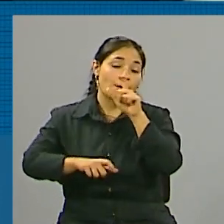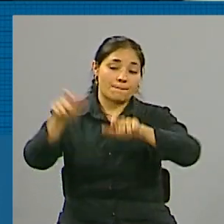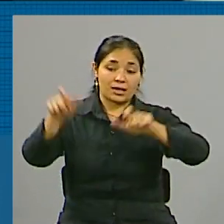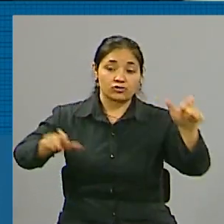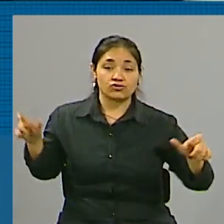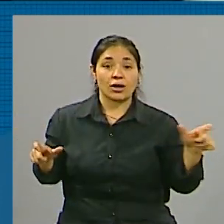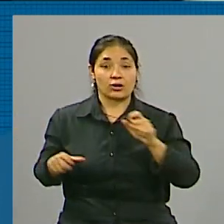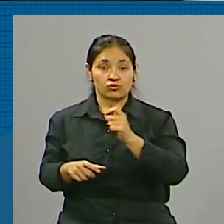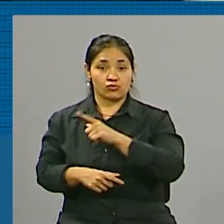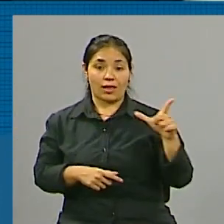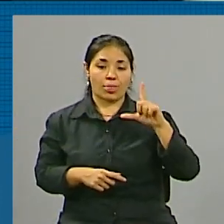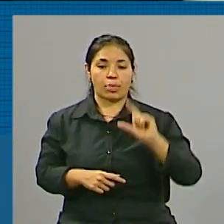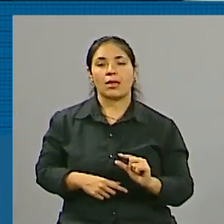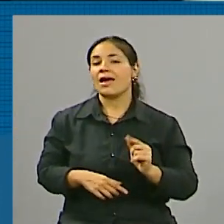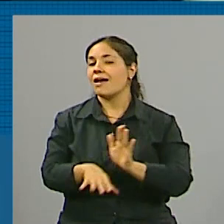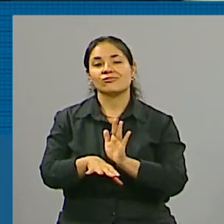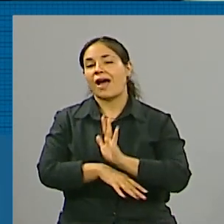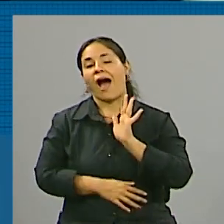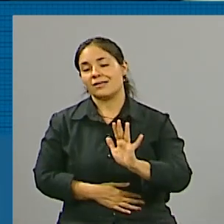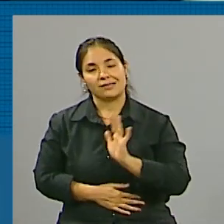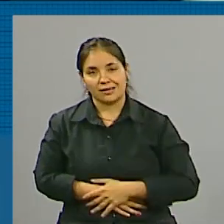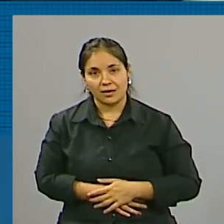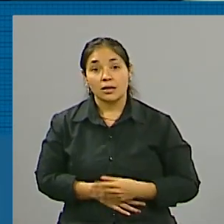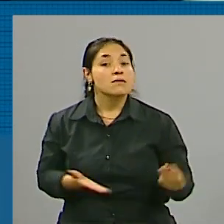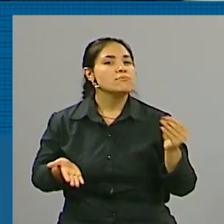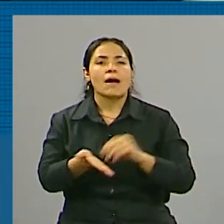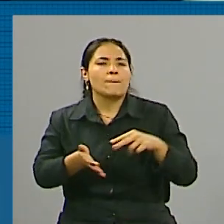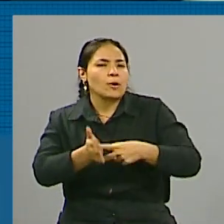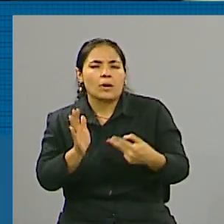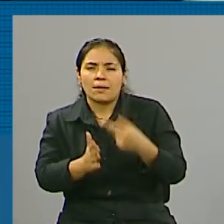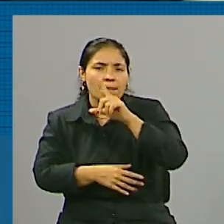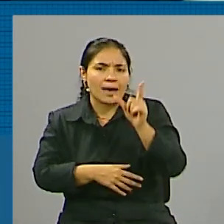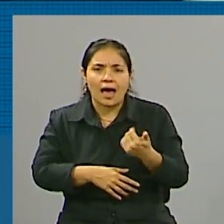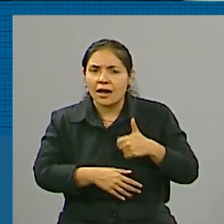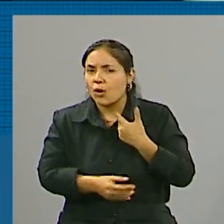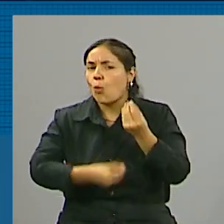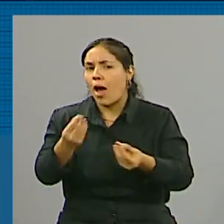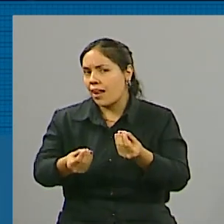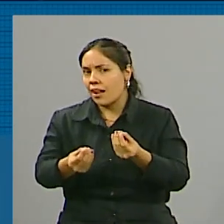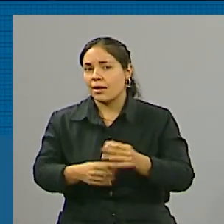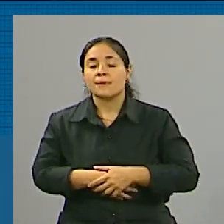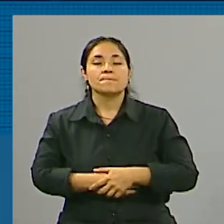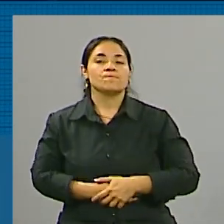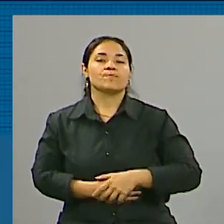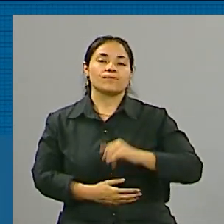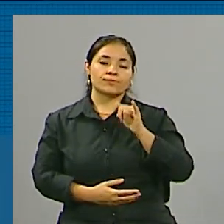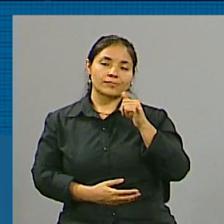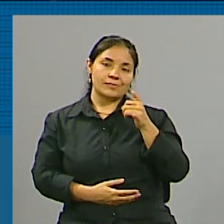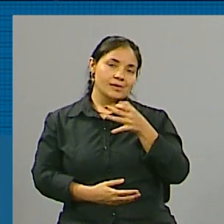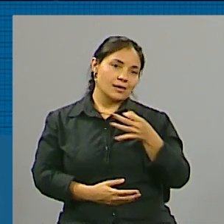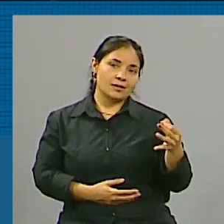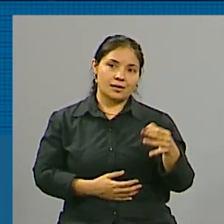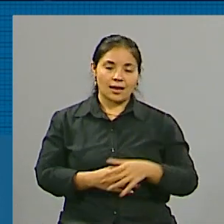sería inminente. Ahora, ¿qué otras cosas pueden ser las consecuencias de una dolarización para la Argentina? Exacto. La